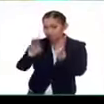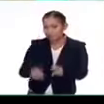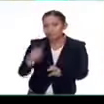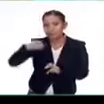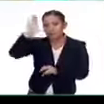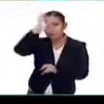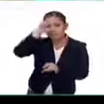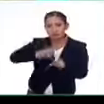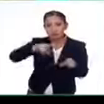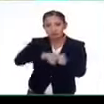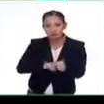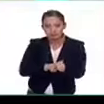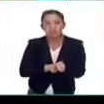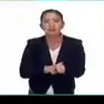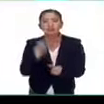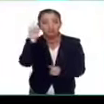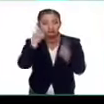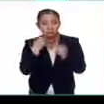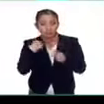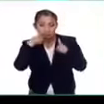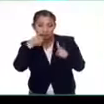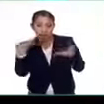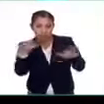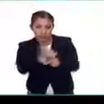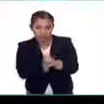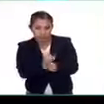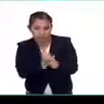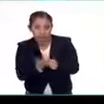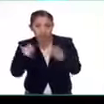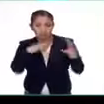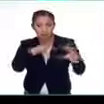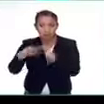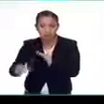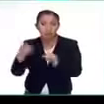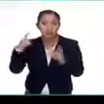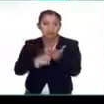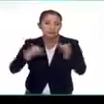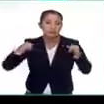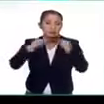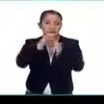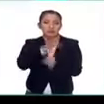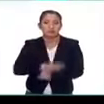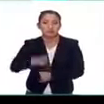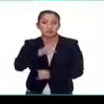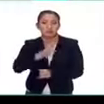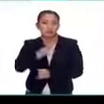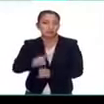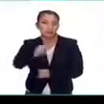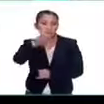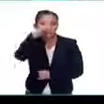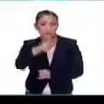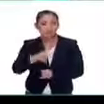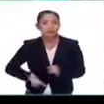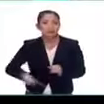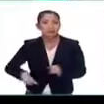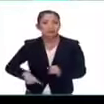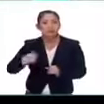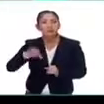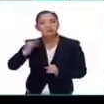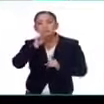de las ciencias sociales. Algunos se dedican a la investigación y la docencia en instituciones públicas mexicanas, y otros a la